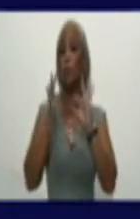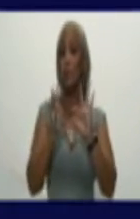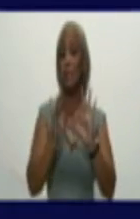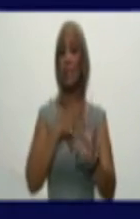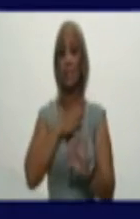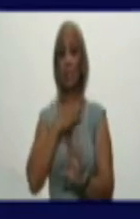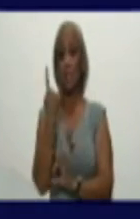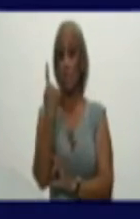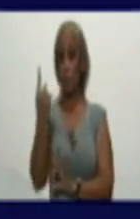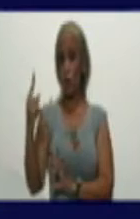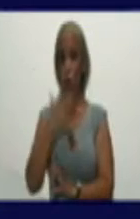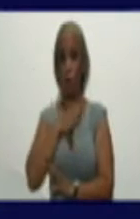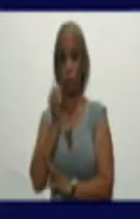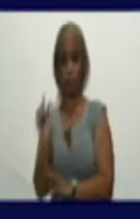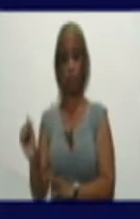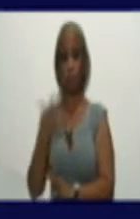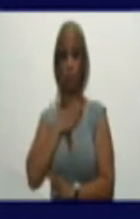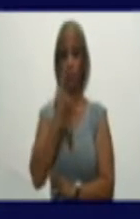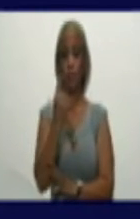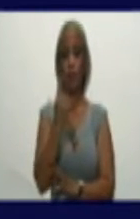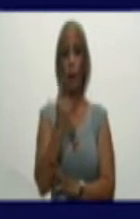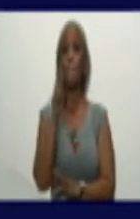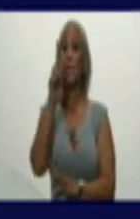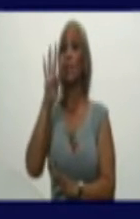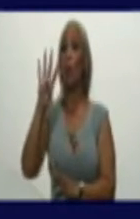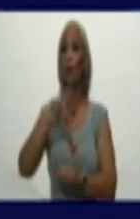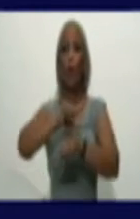individual las 24 horas del día.